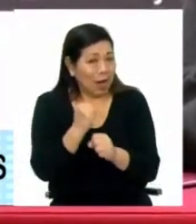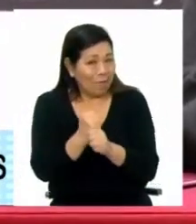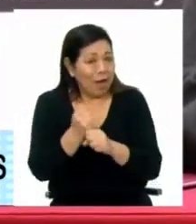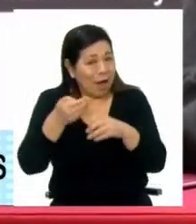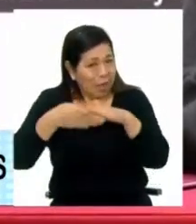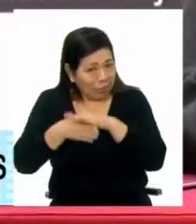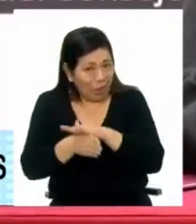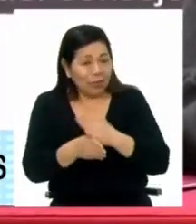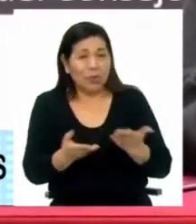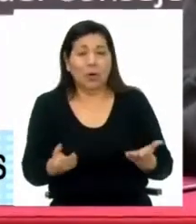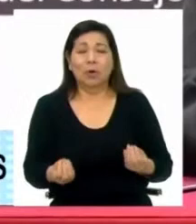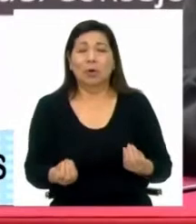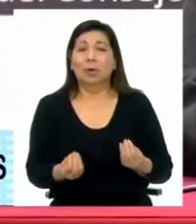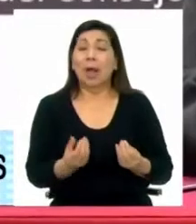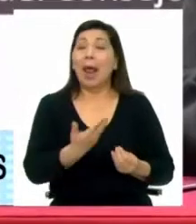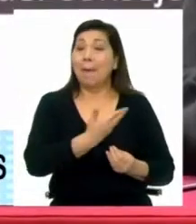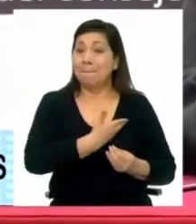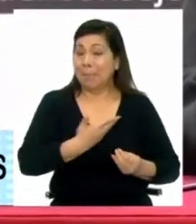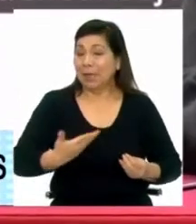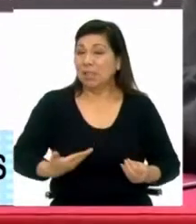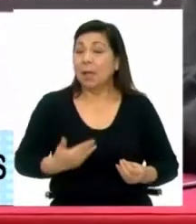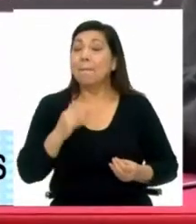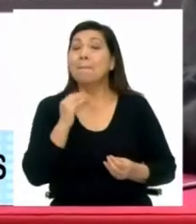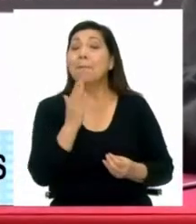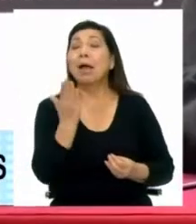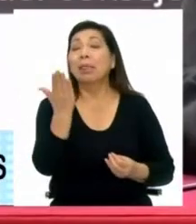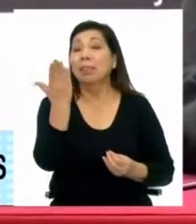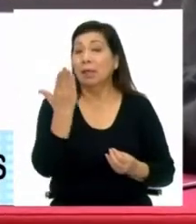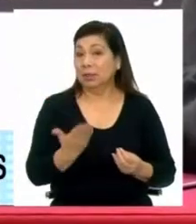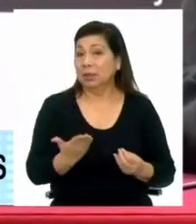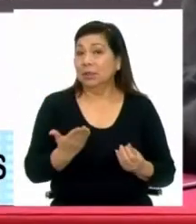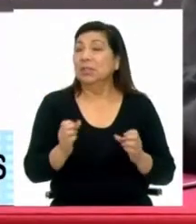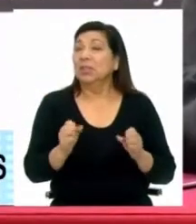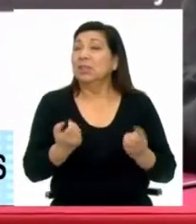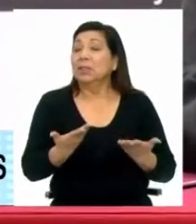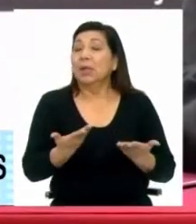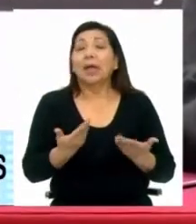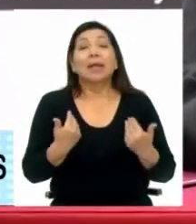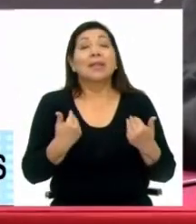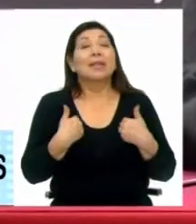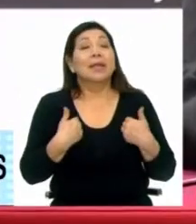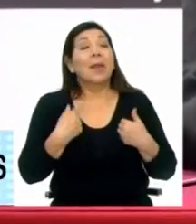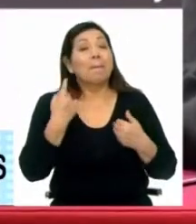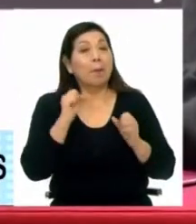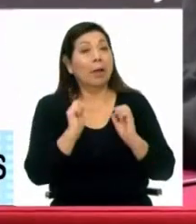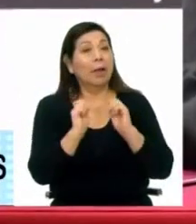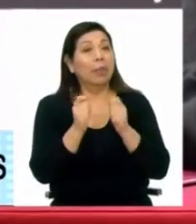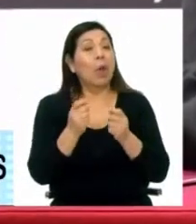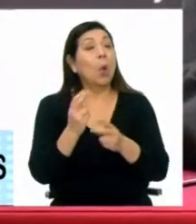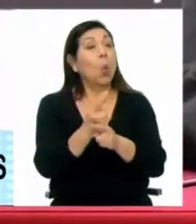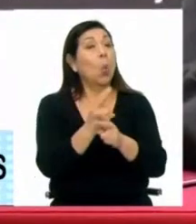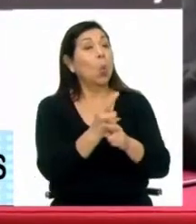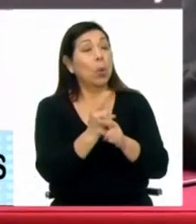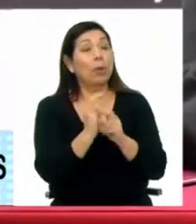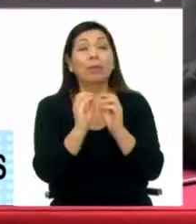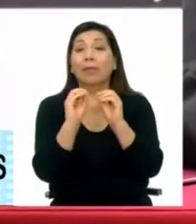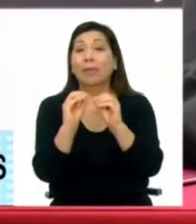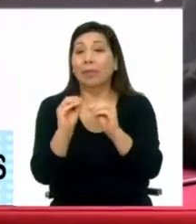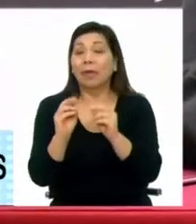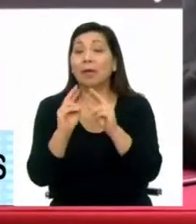estas situaciones, pues el presidente toma las decisiones que son las correspondientes para dar seguridad que vamos